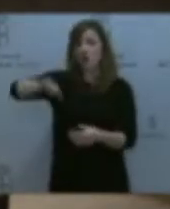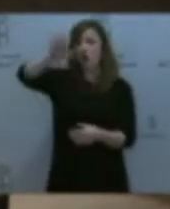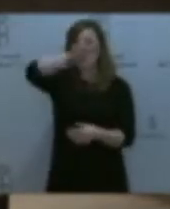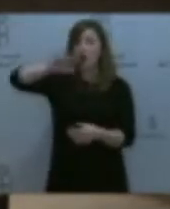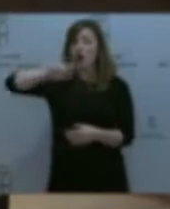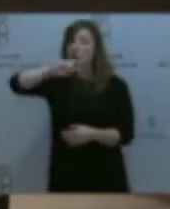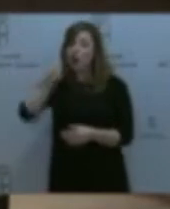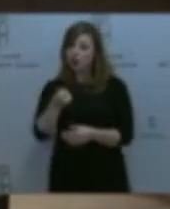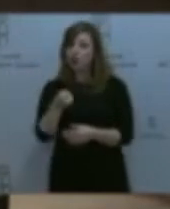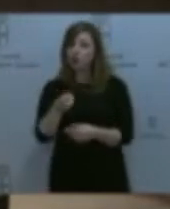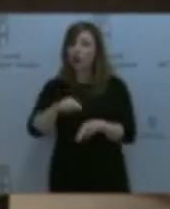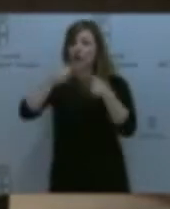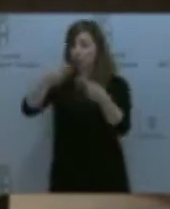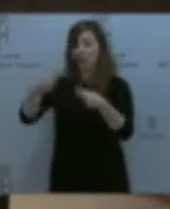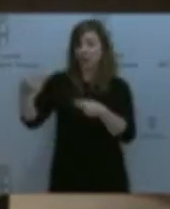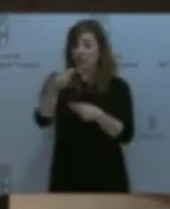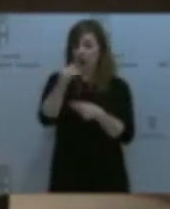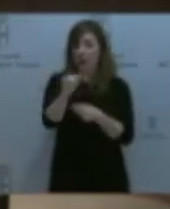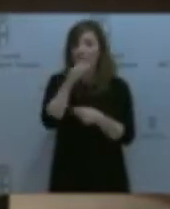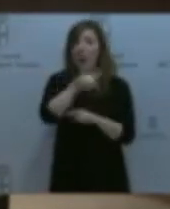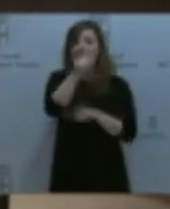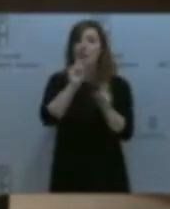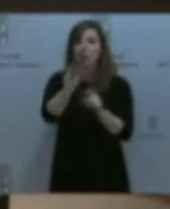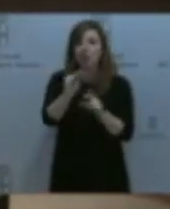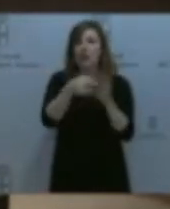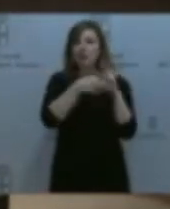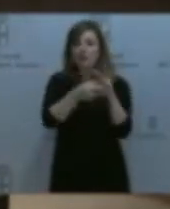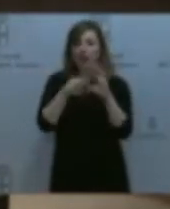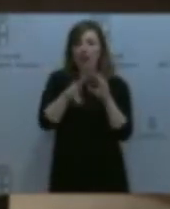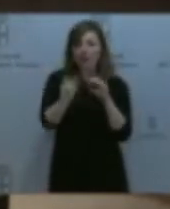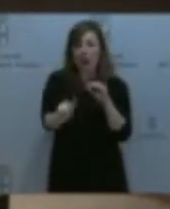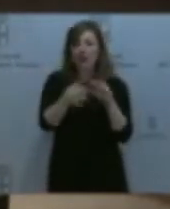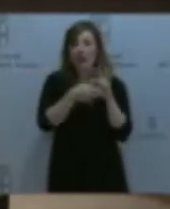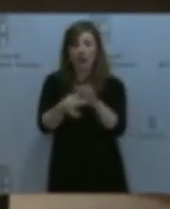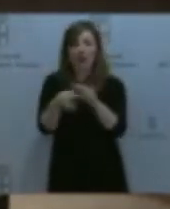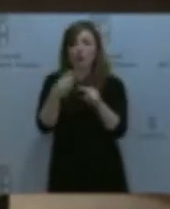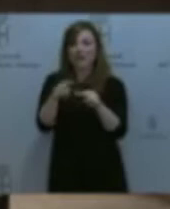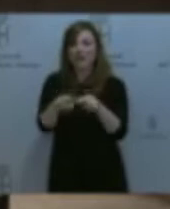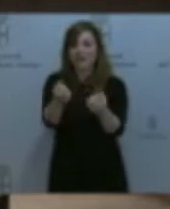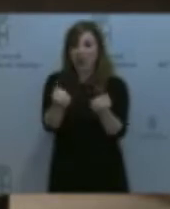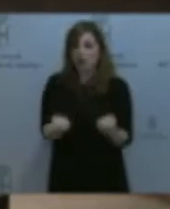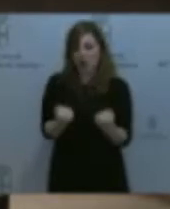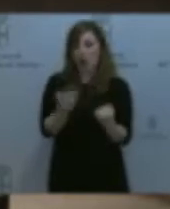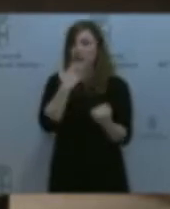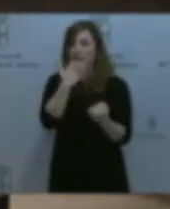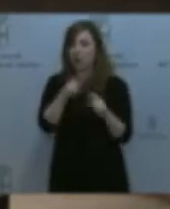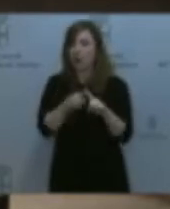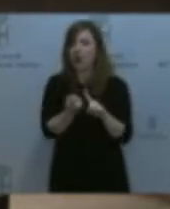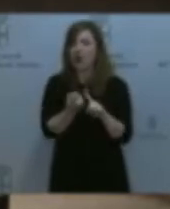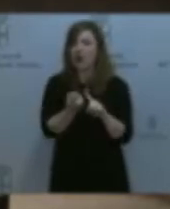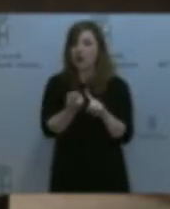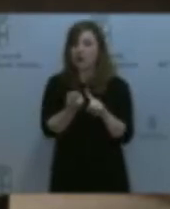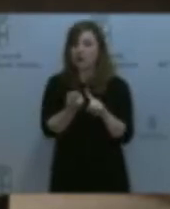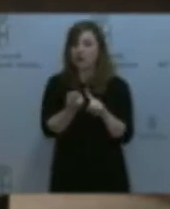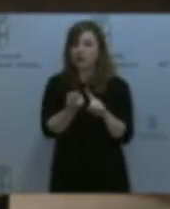están dando malas respuestas a preguntas legítimas relacionadas con las políticas de austeridad, desde el incremento del euroescepticismo con